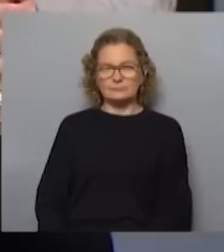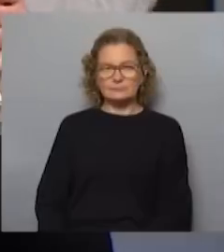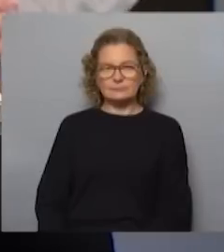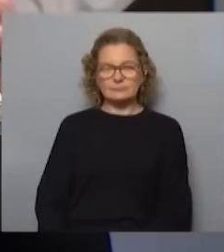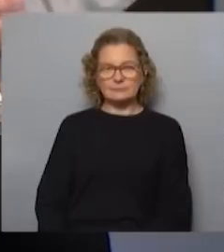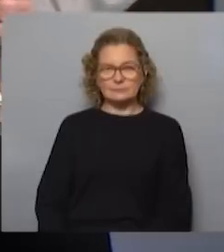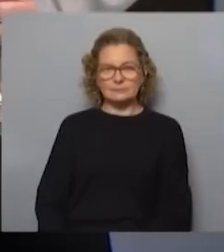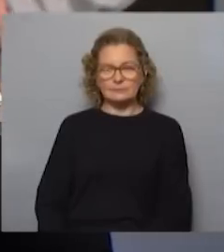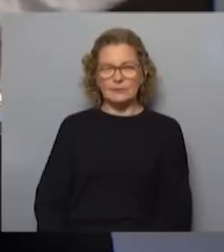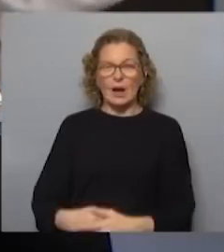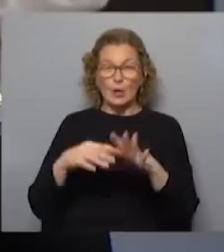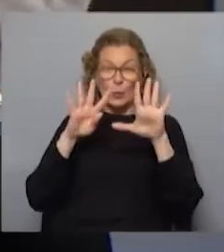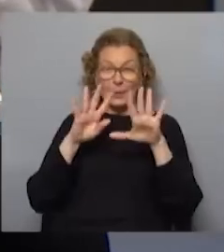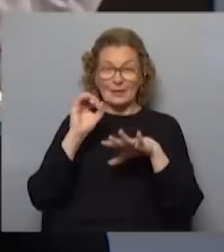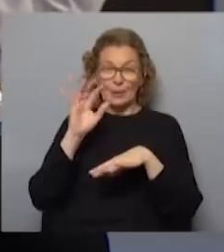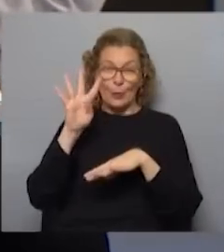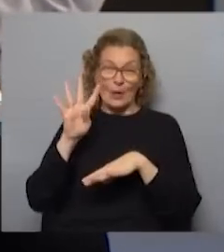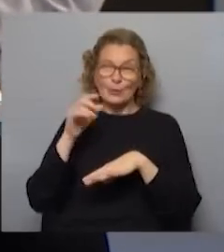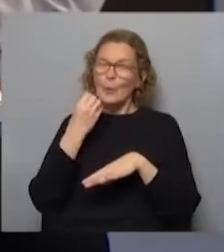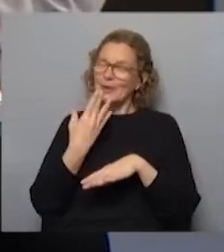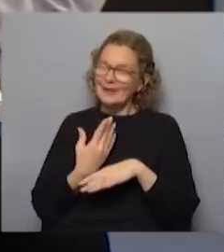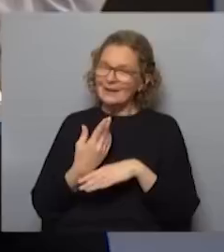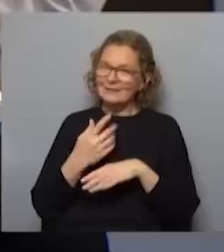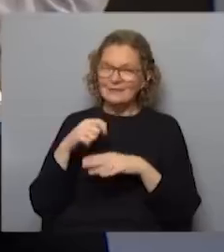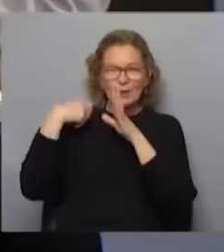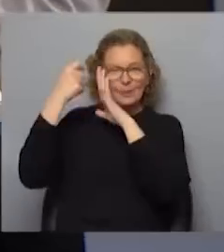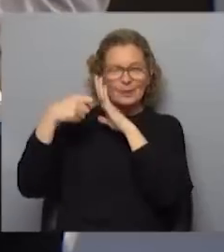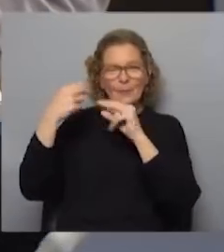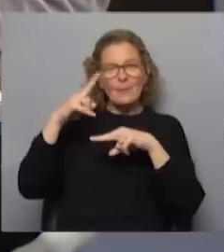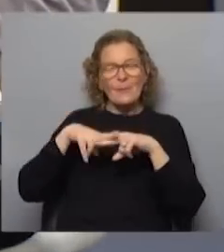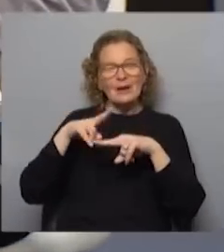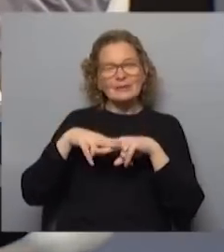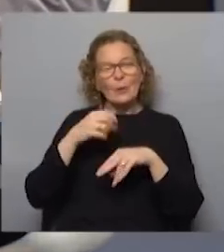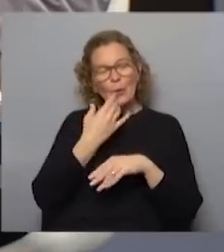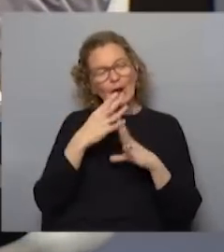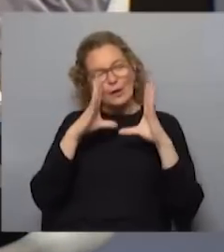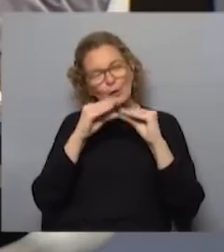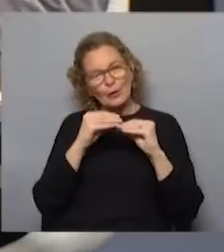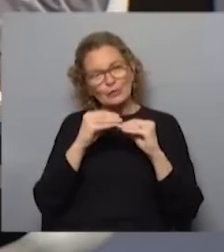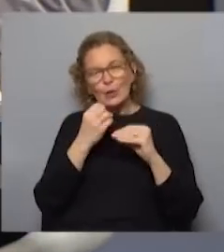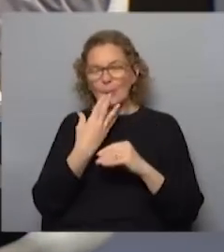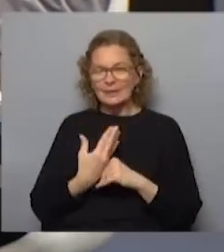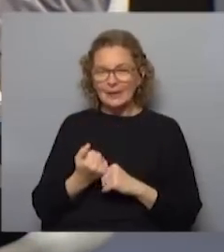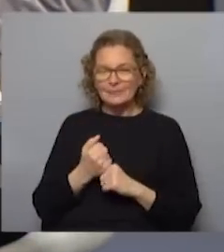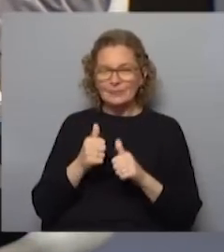21 04 Cómo están esto es la letra chica de martes Maite Zarzuela buenas noches